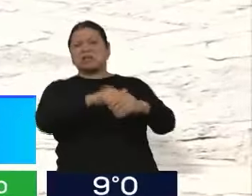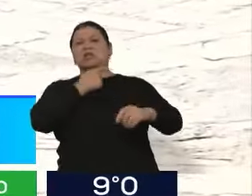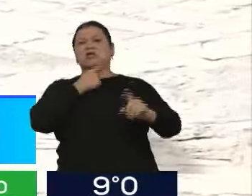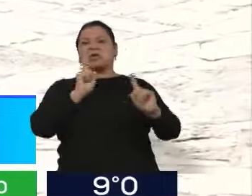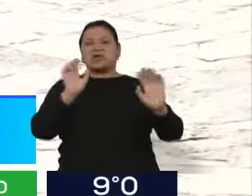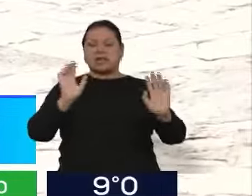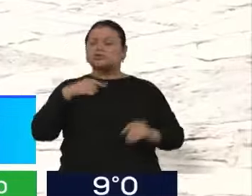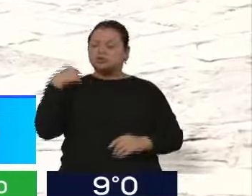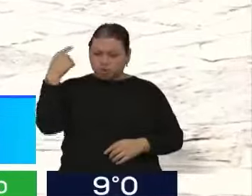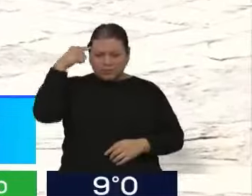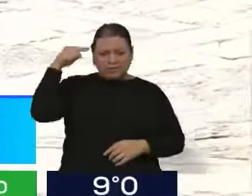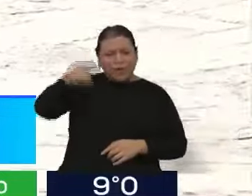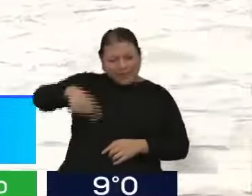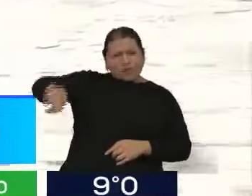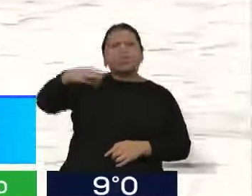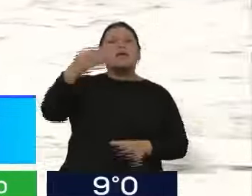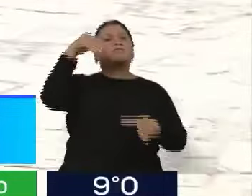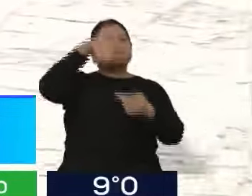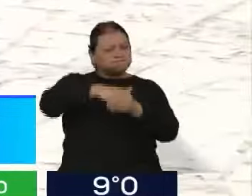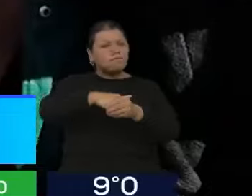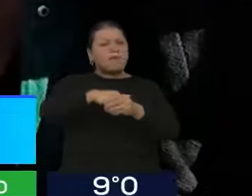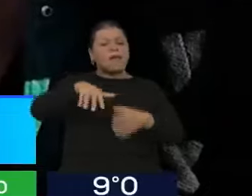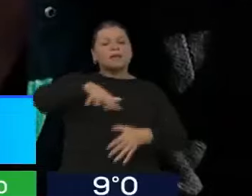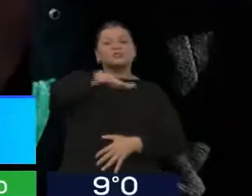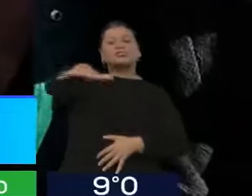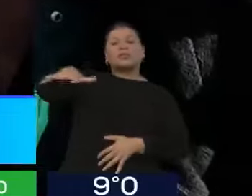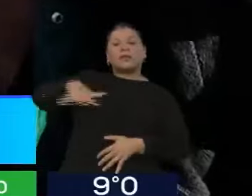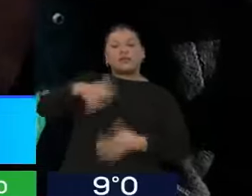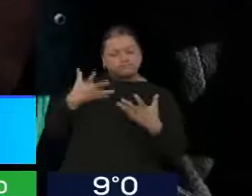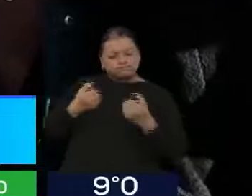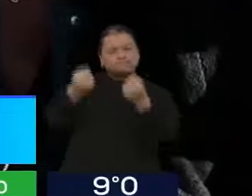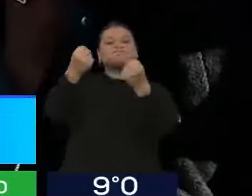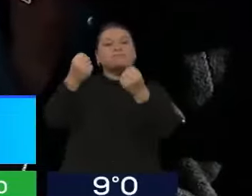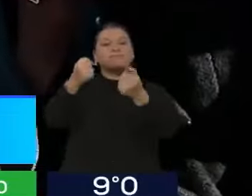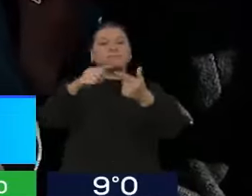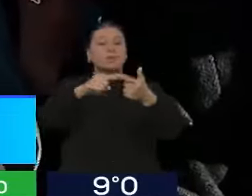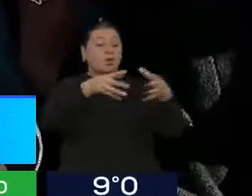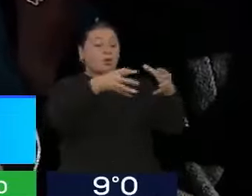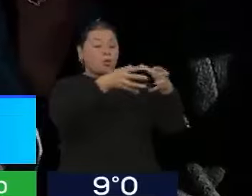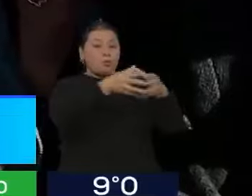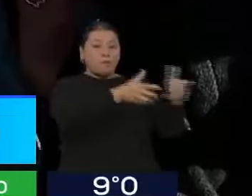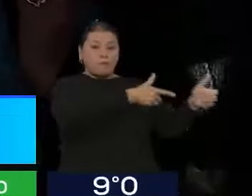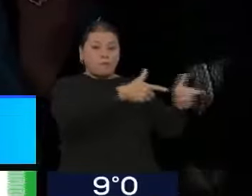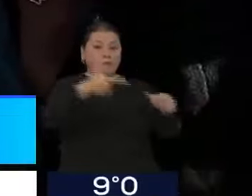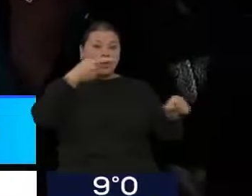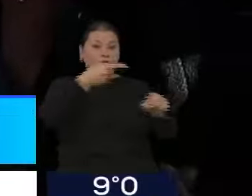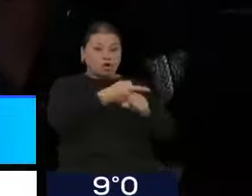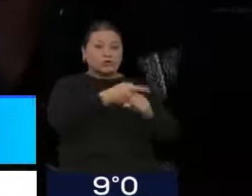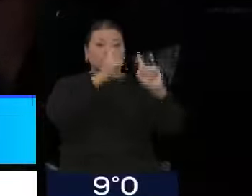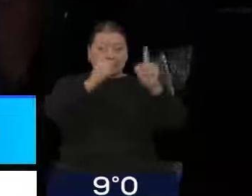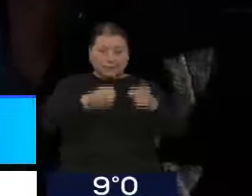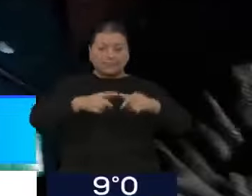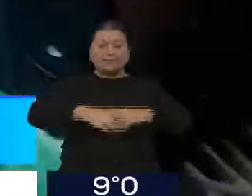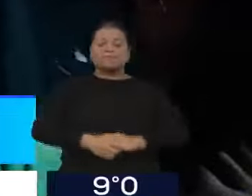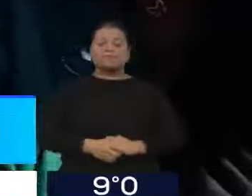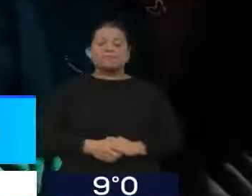creemos que se tienen que involucrar tanto para defender la soberanía en zona de seguridad frontera, en luchar contra el crimen organizado y en luchar contra el terrorismo. ¿Es Rosario donde puedan intervenir